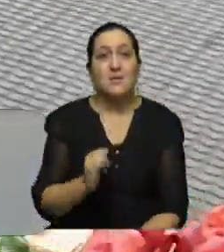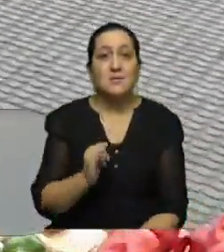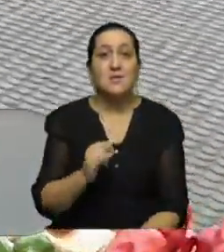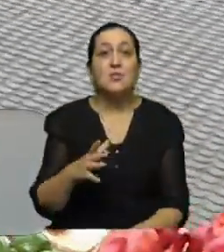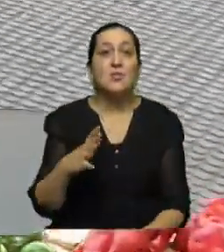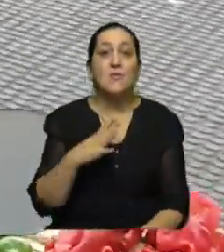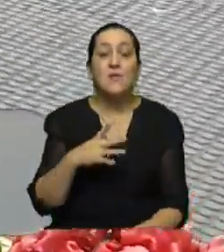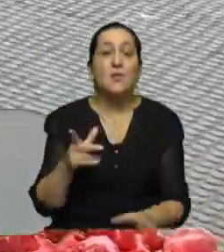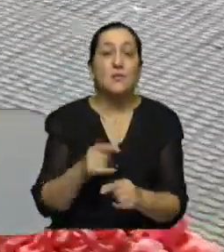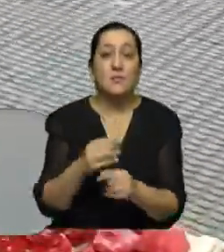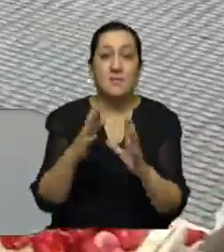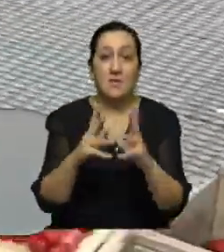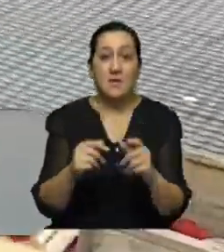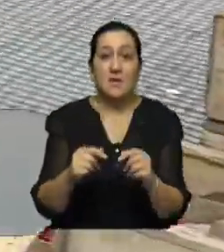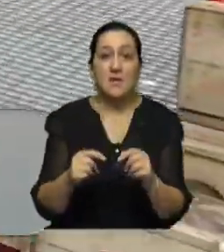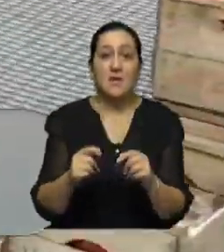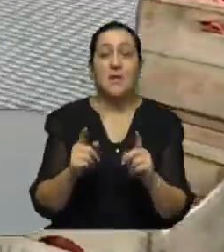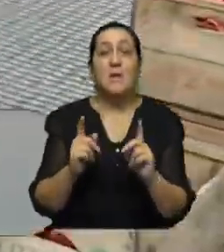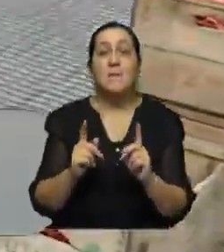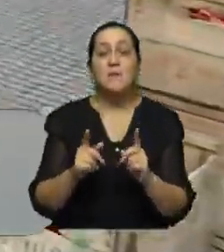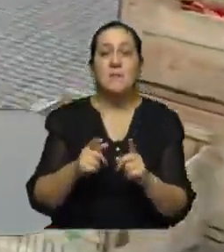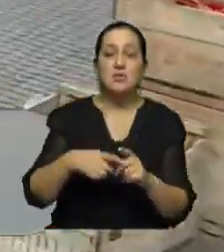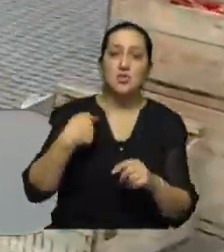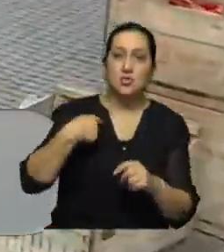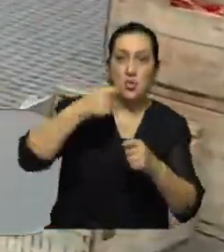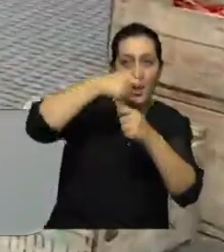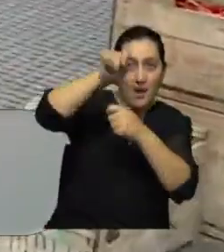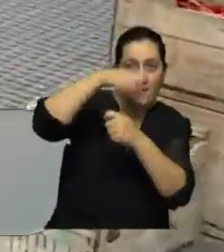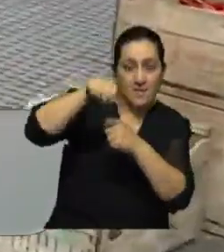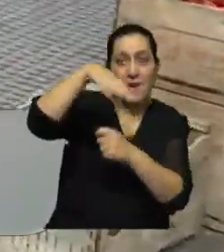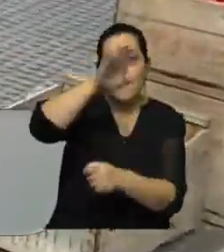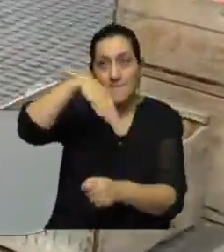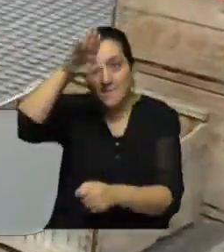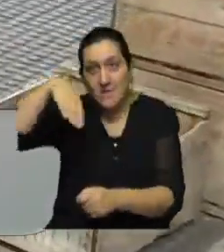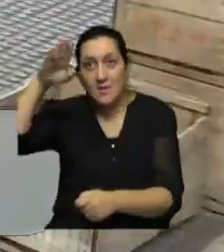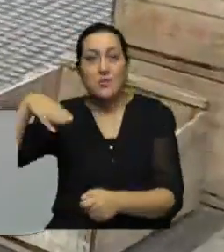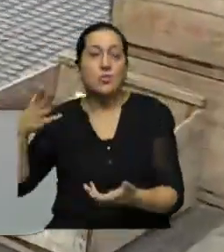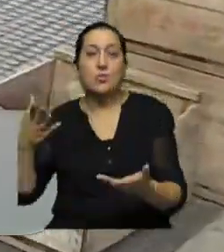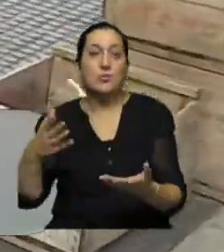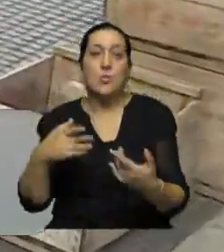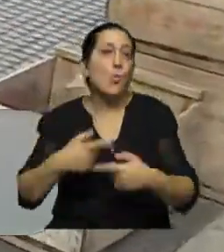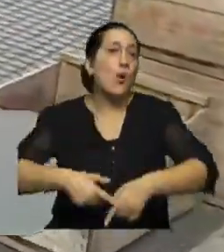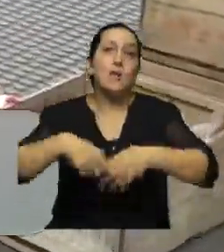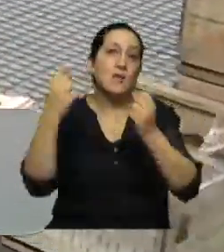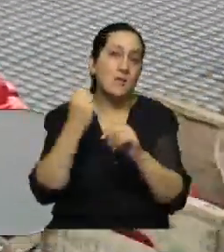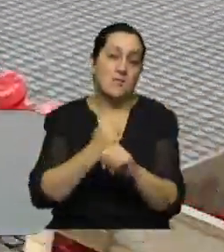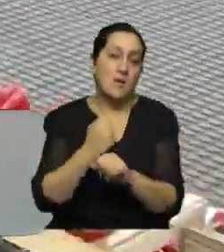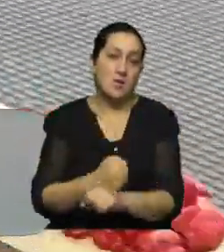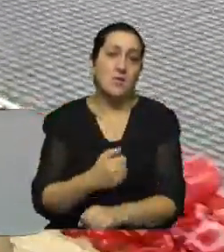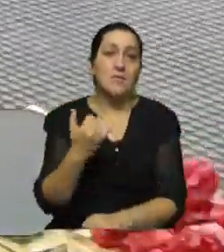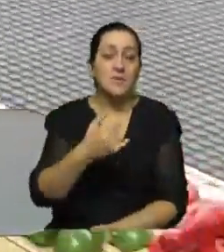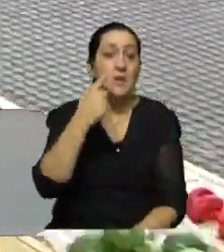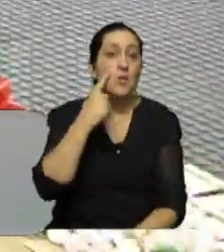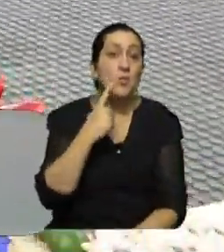pero hago también de albañil y pinto, he trabajado en quinta. A lo que pinta le sale. Sí, yo lo que ¿tiene algún número,